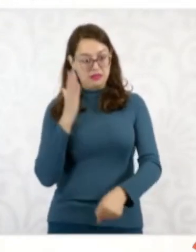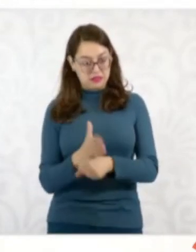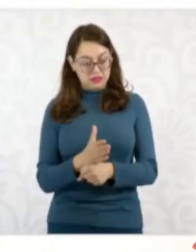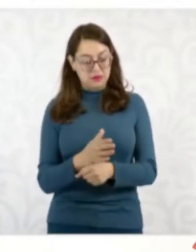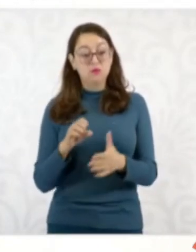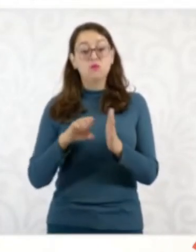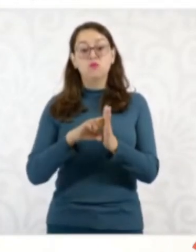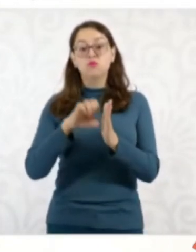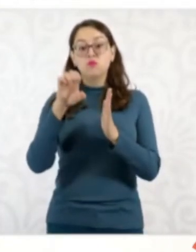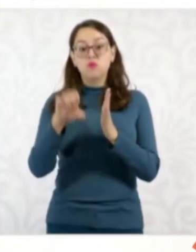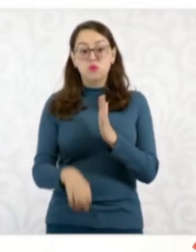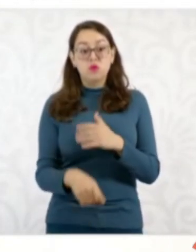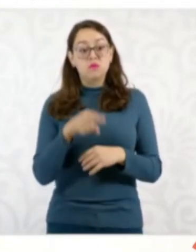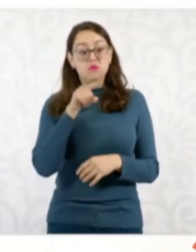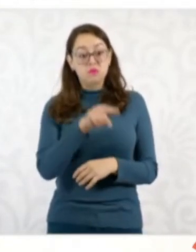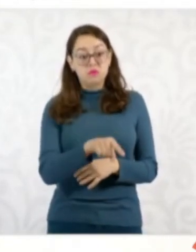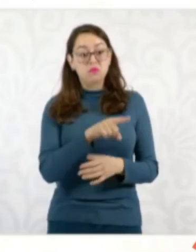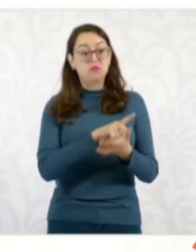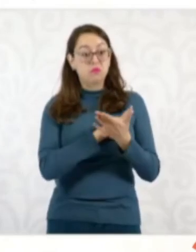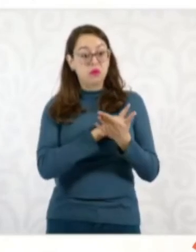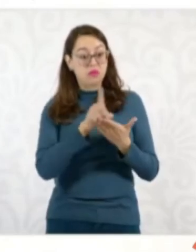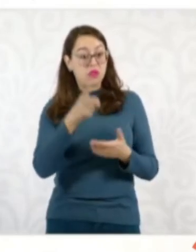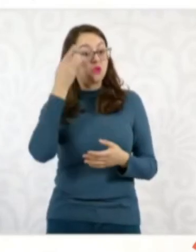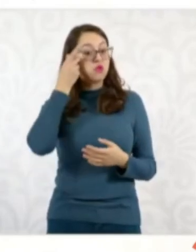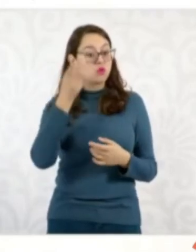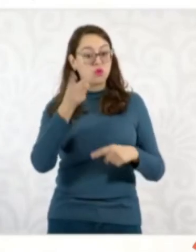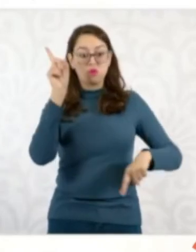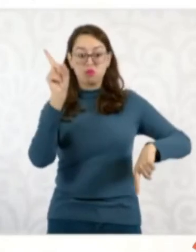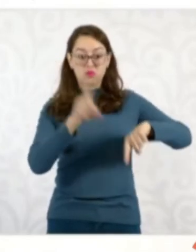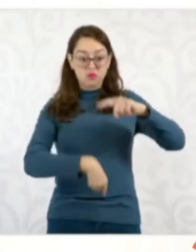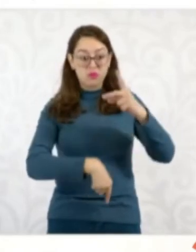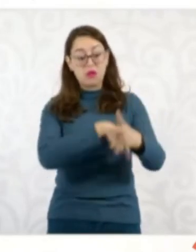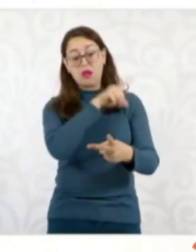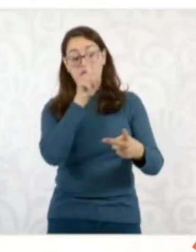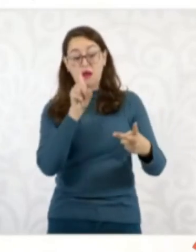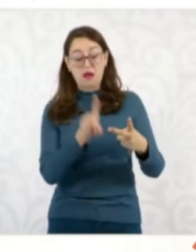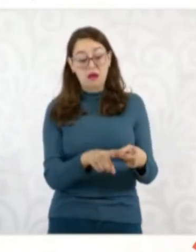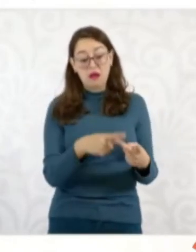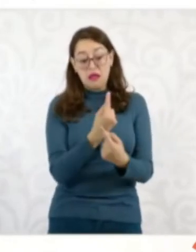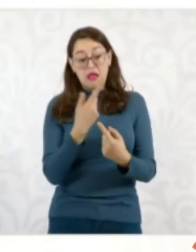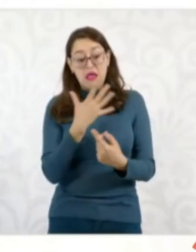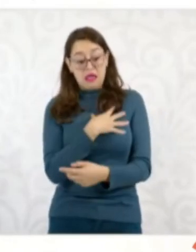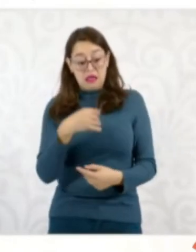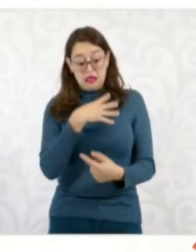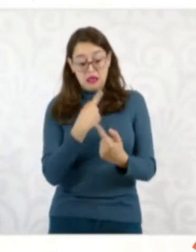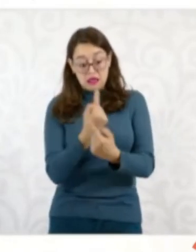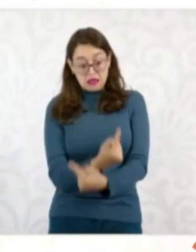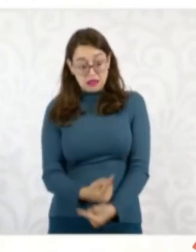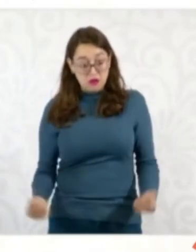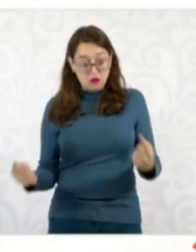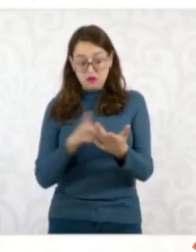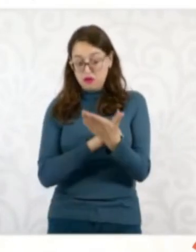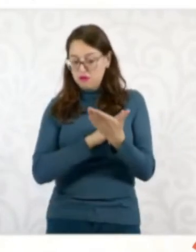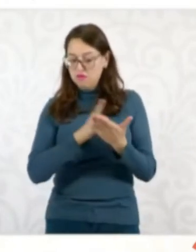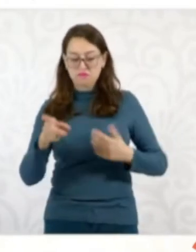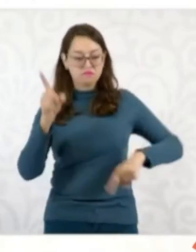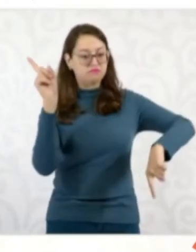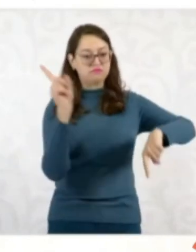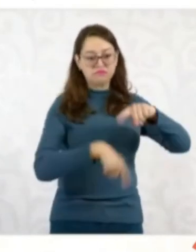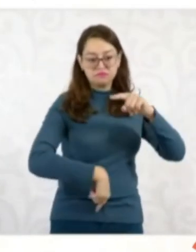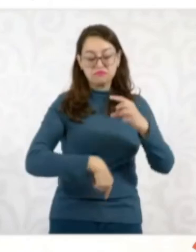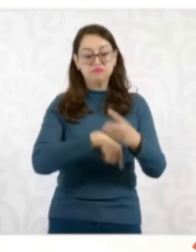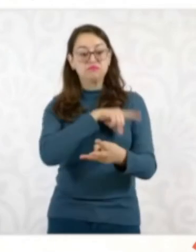de derechos sucesorios, pérdida de tutela y guarda y custodia, pérdida de